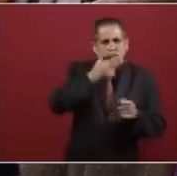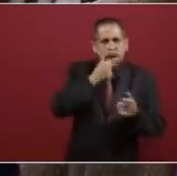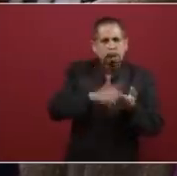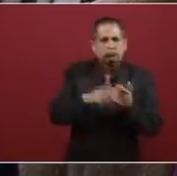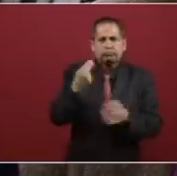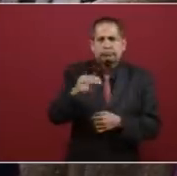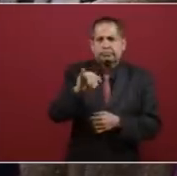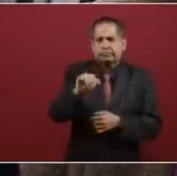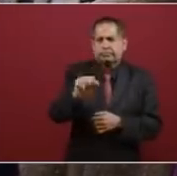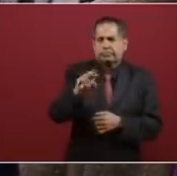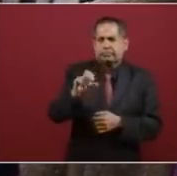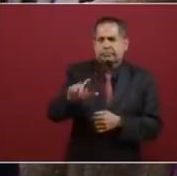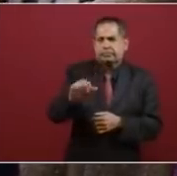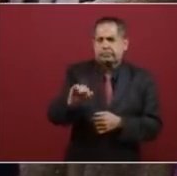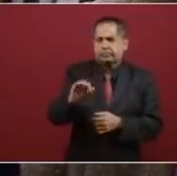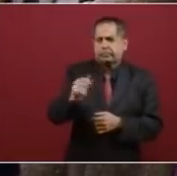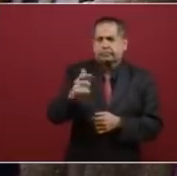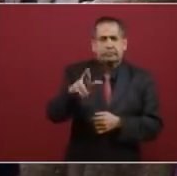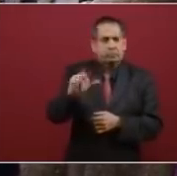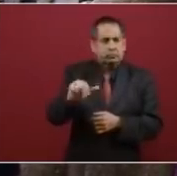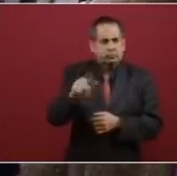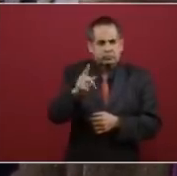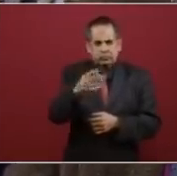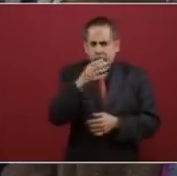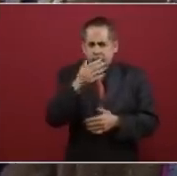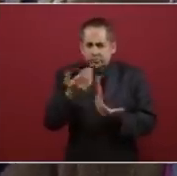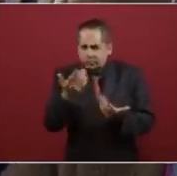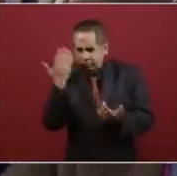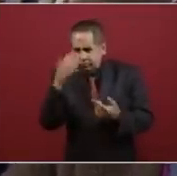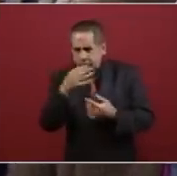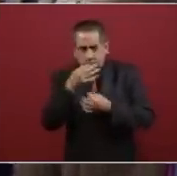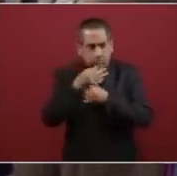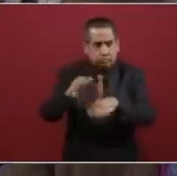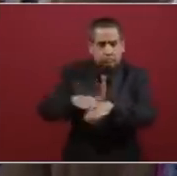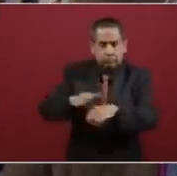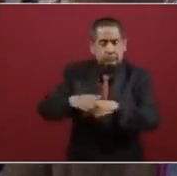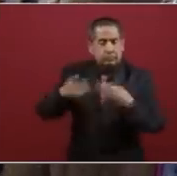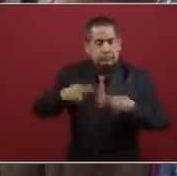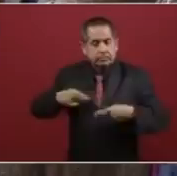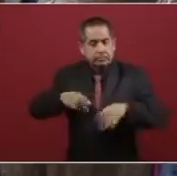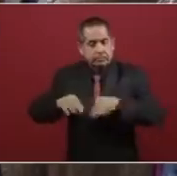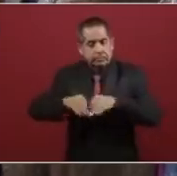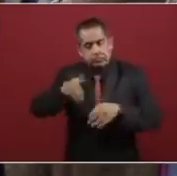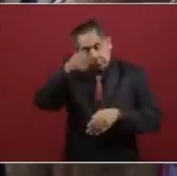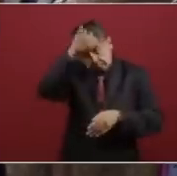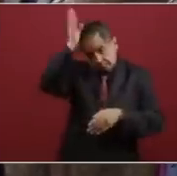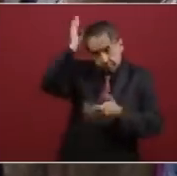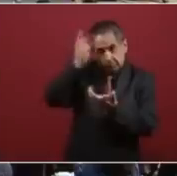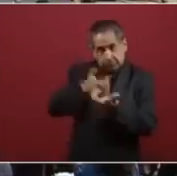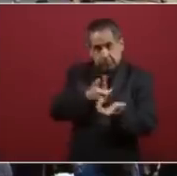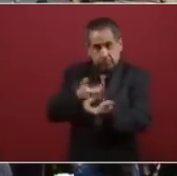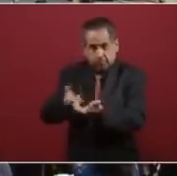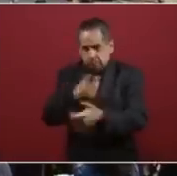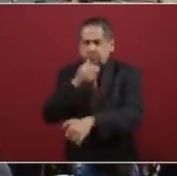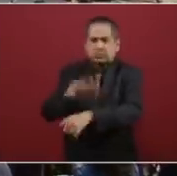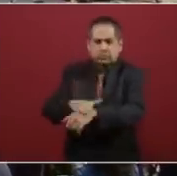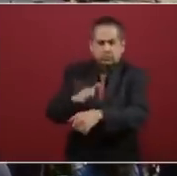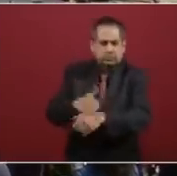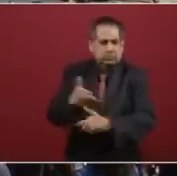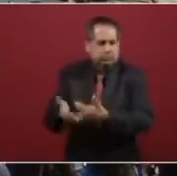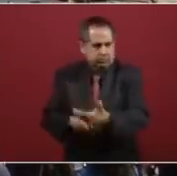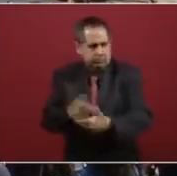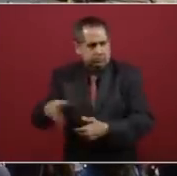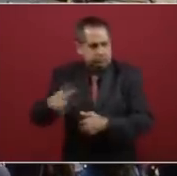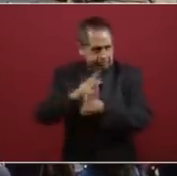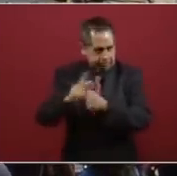Figueroa? Quería saber su opinión y si les puede mandar un mensaje a los bomberos tanto de la Ciudad de México como de todo el país. Esa es la primera pregunta.